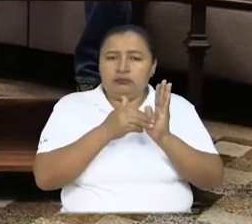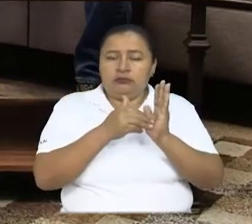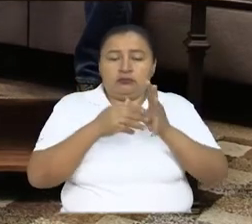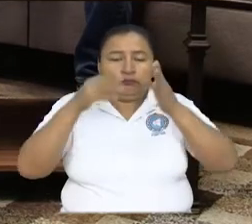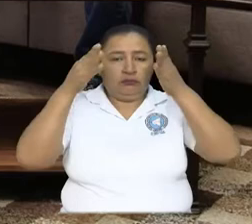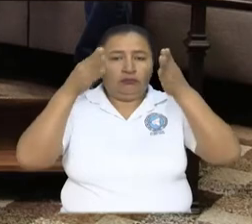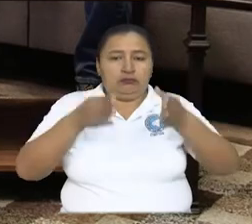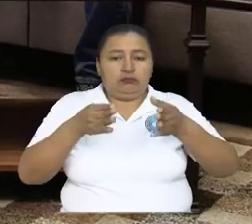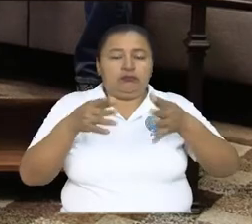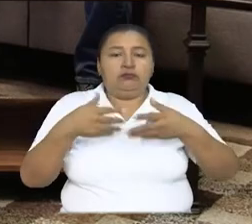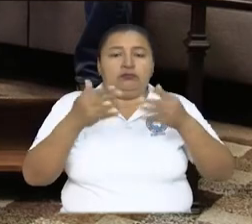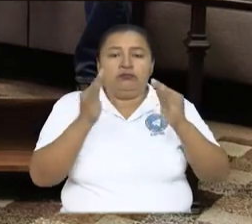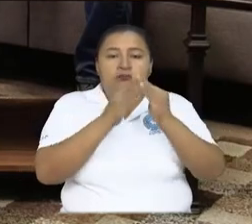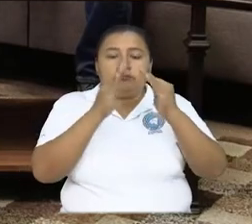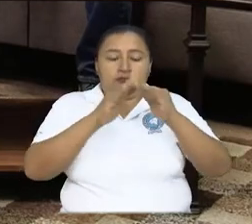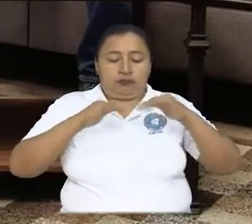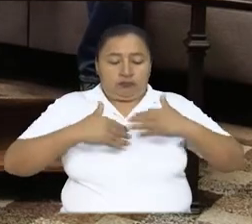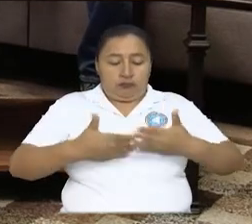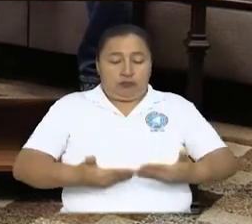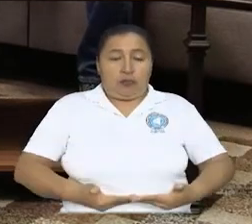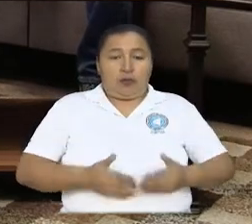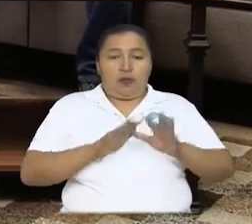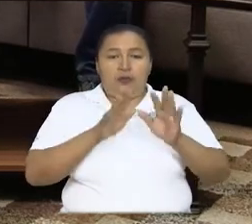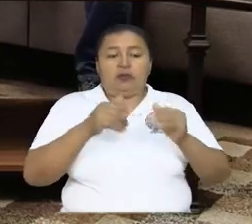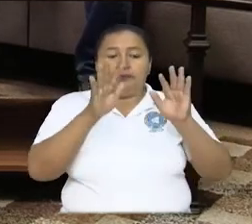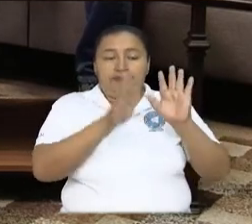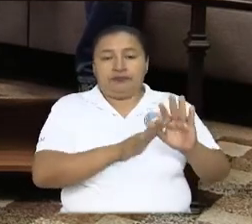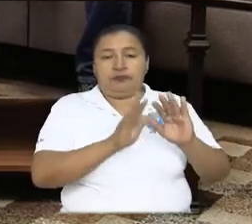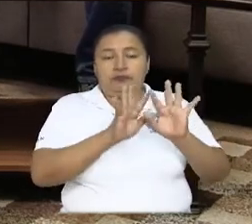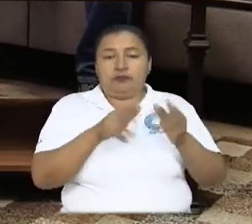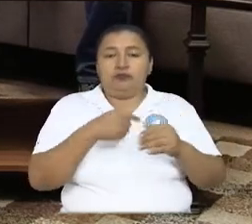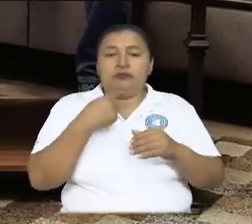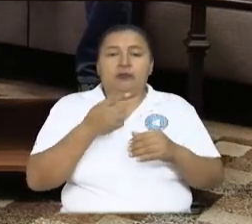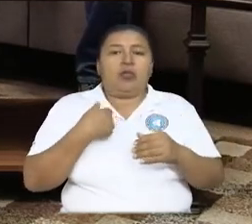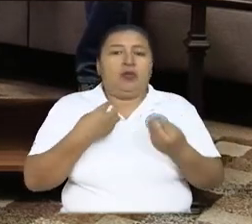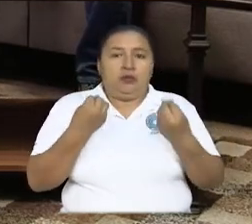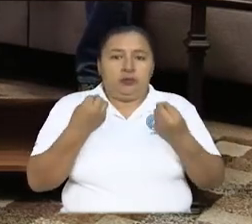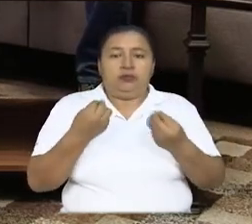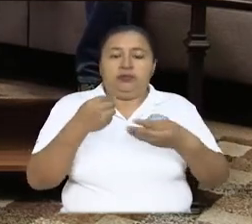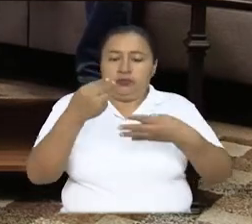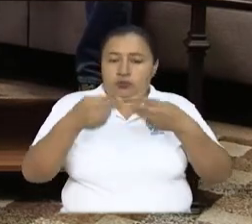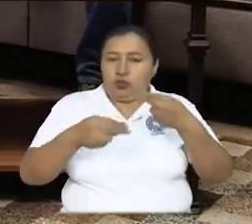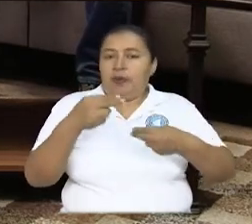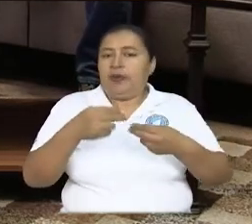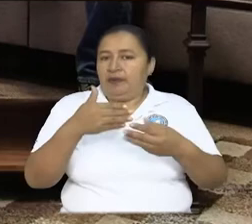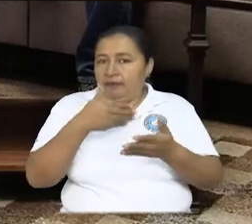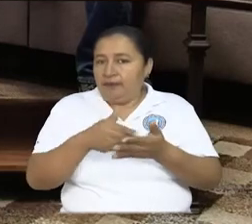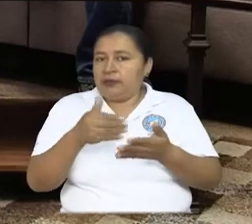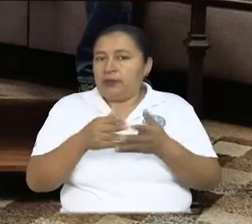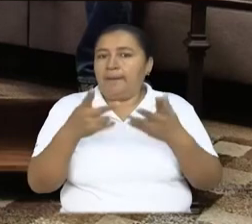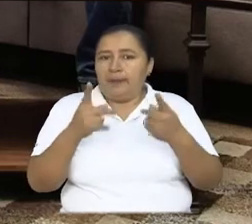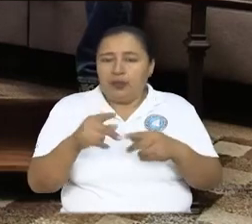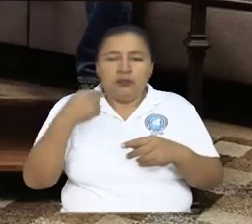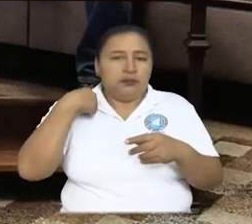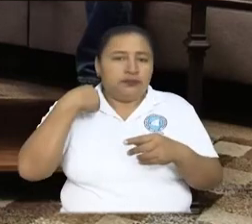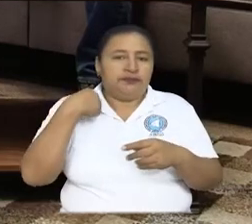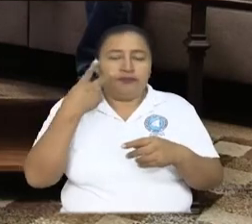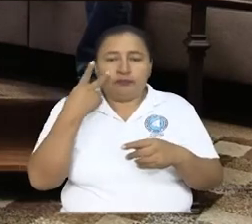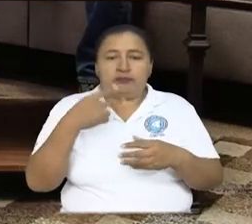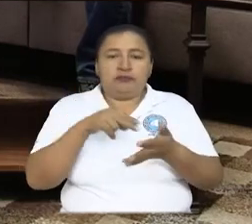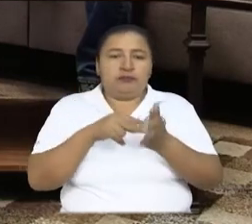prestados en casas maternas albergada bueno es una cifra que se dice fácil pero que sin duda alguna siempre